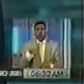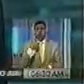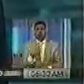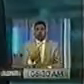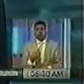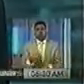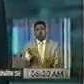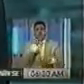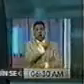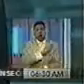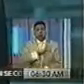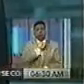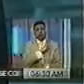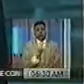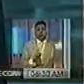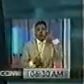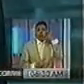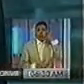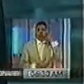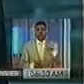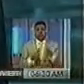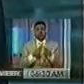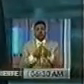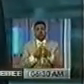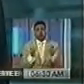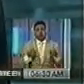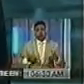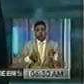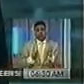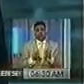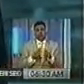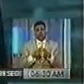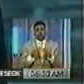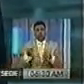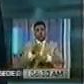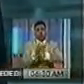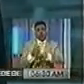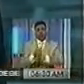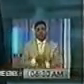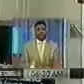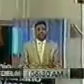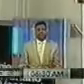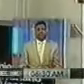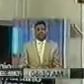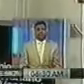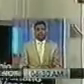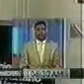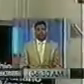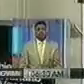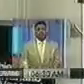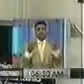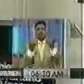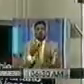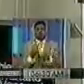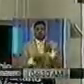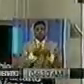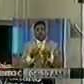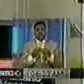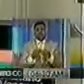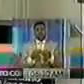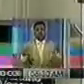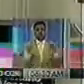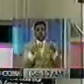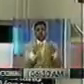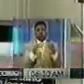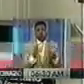la Comisión Nacional de Telecomunicaciones y autoridades del Ejecutivo Nacional. Hoy se instaló la mesa de